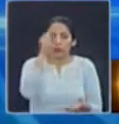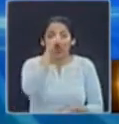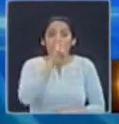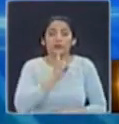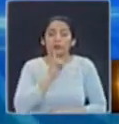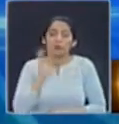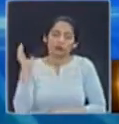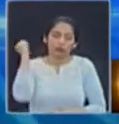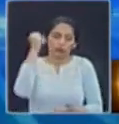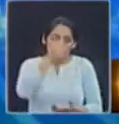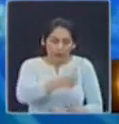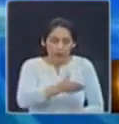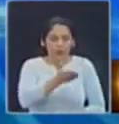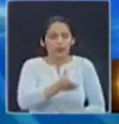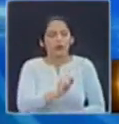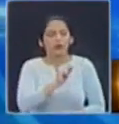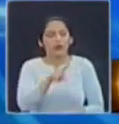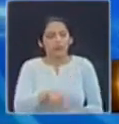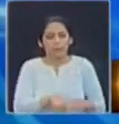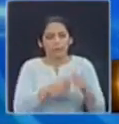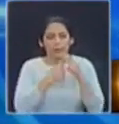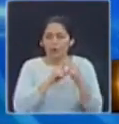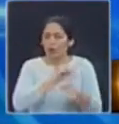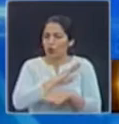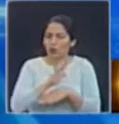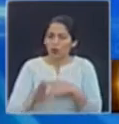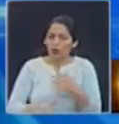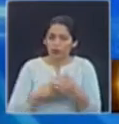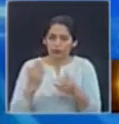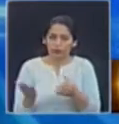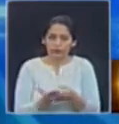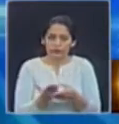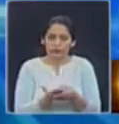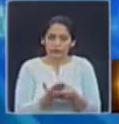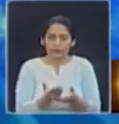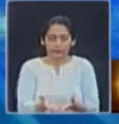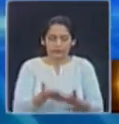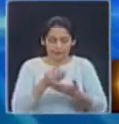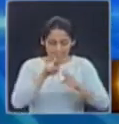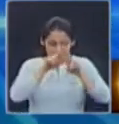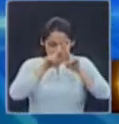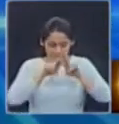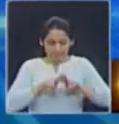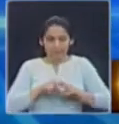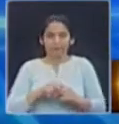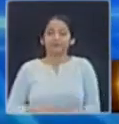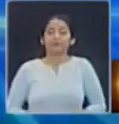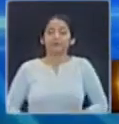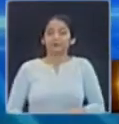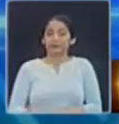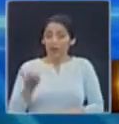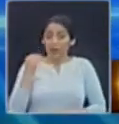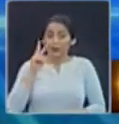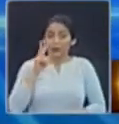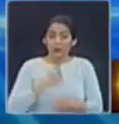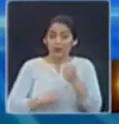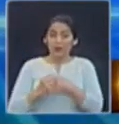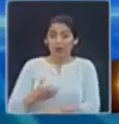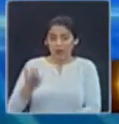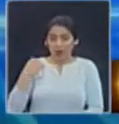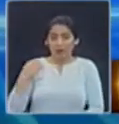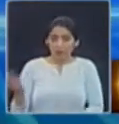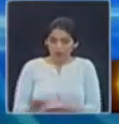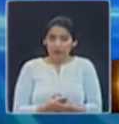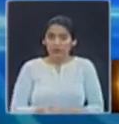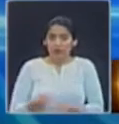se inicia con documentación correspondiente. Eso está desde hace 2 años, lo que dijimos nosotros en la fiscalía. Pero ¿por qué no se hizo